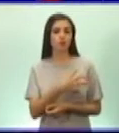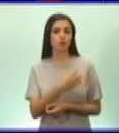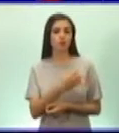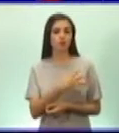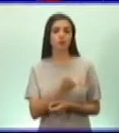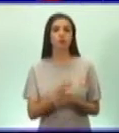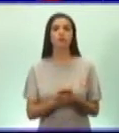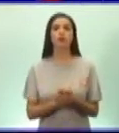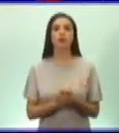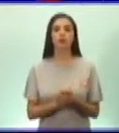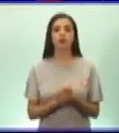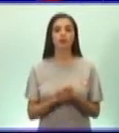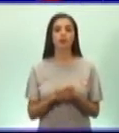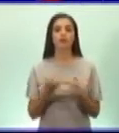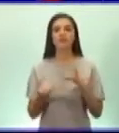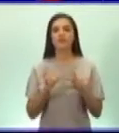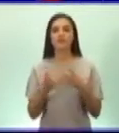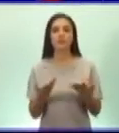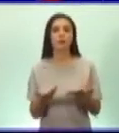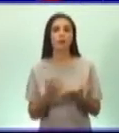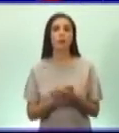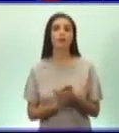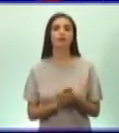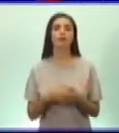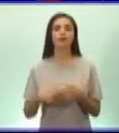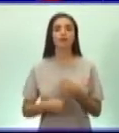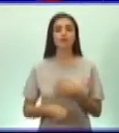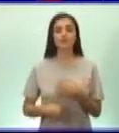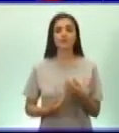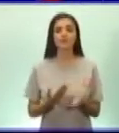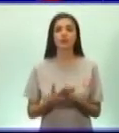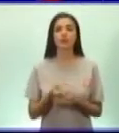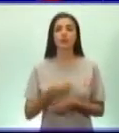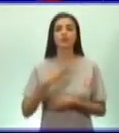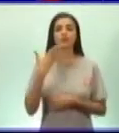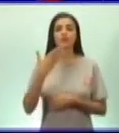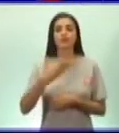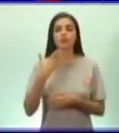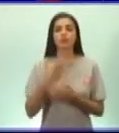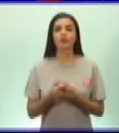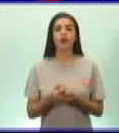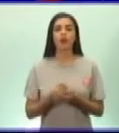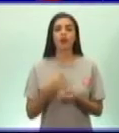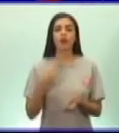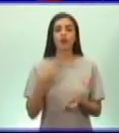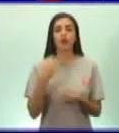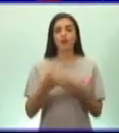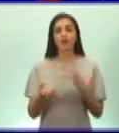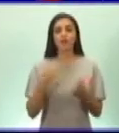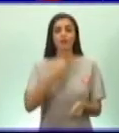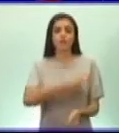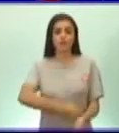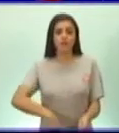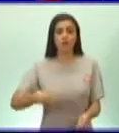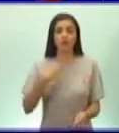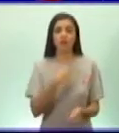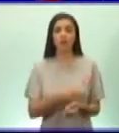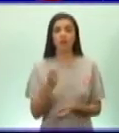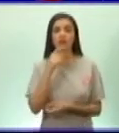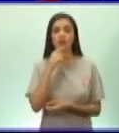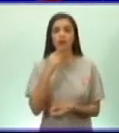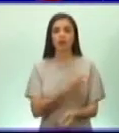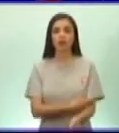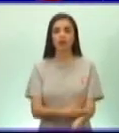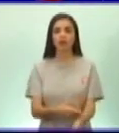los nutrientes y los gases respiratorios mediante el movimiento de la sangre como líquido